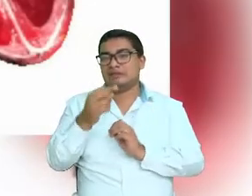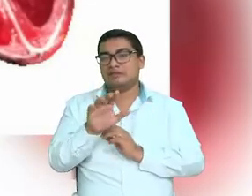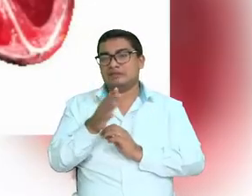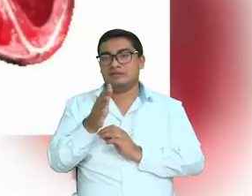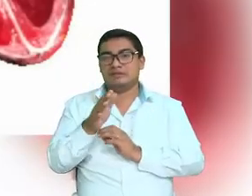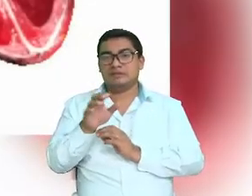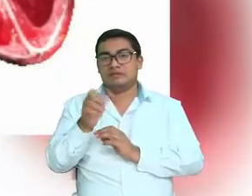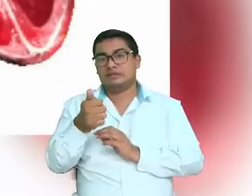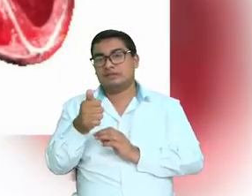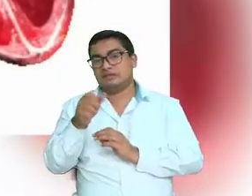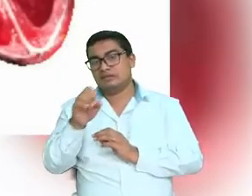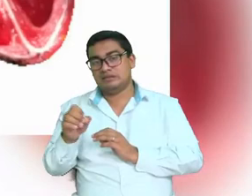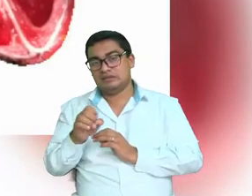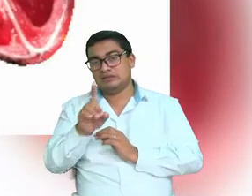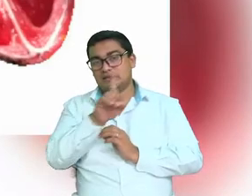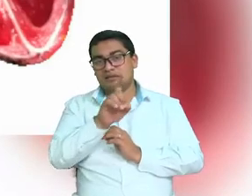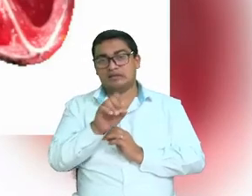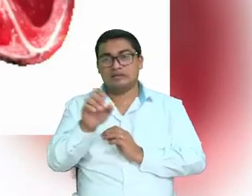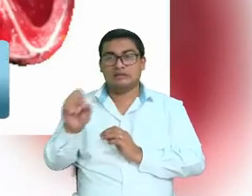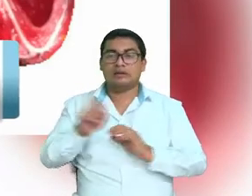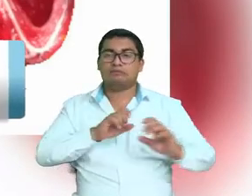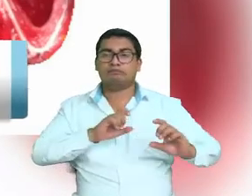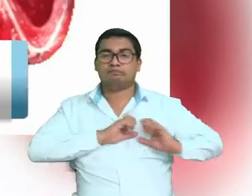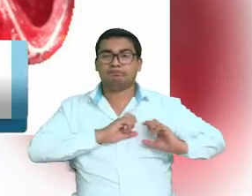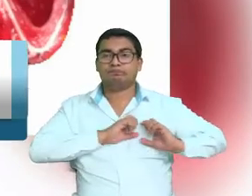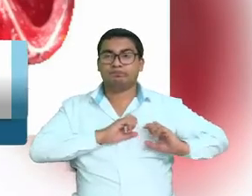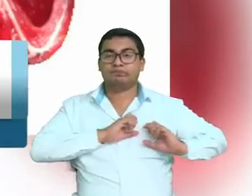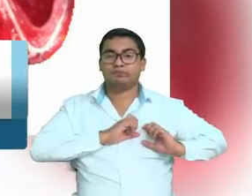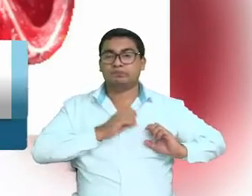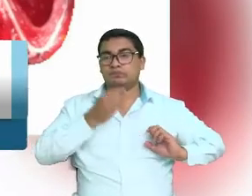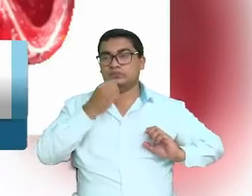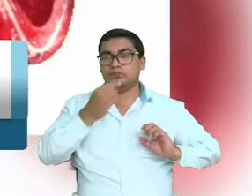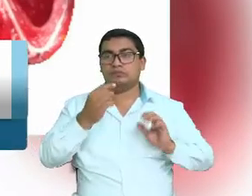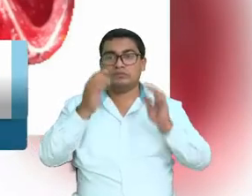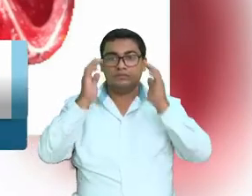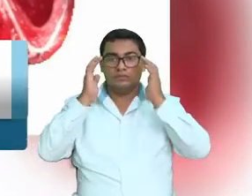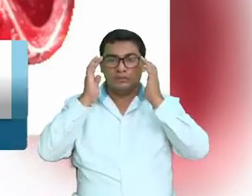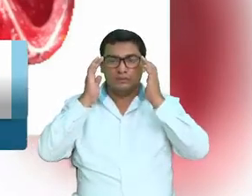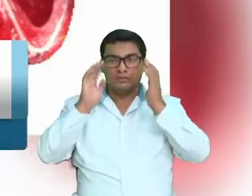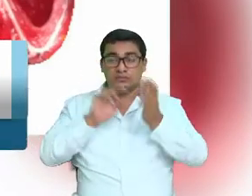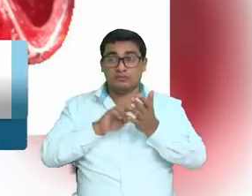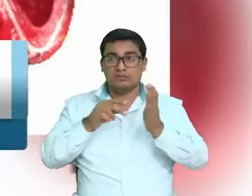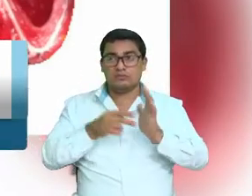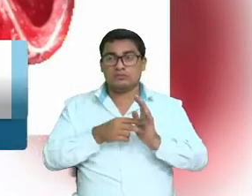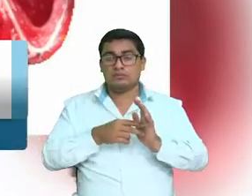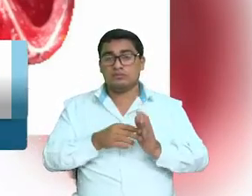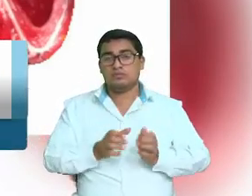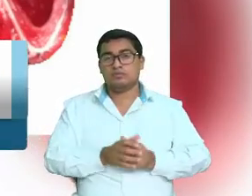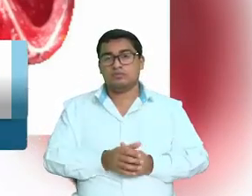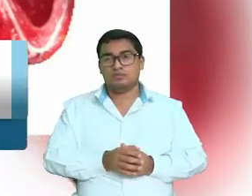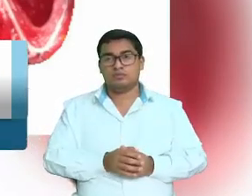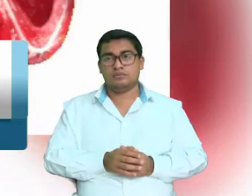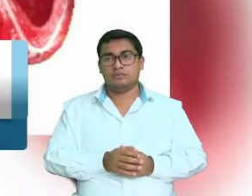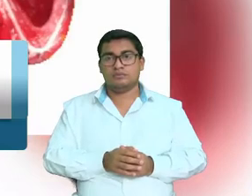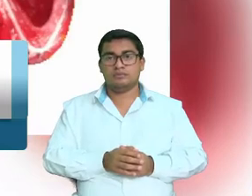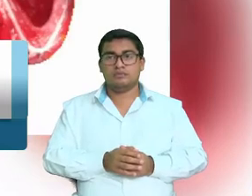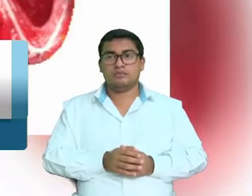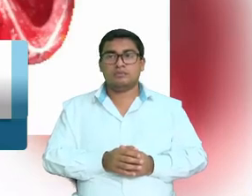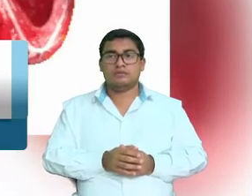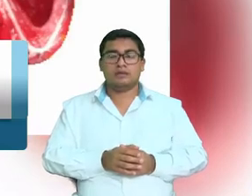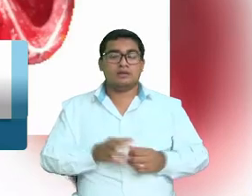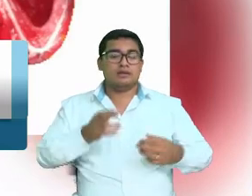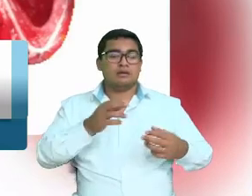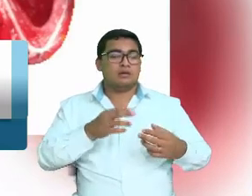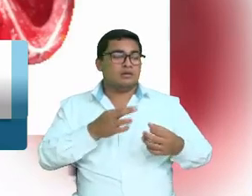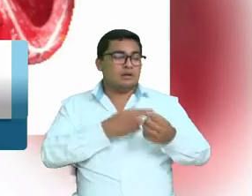y 100 latidos. Claro, entre más late, más rápido late, menos tiempo va a tardar en el corazón. Luego, cuando llega a los pulmones, más o